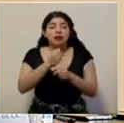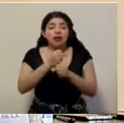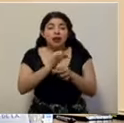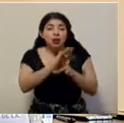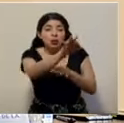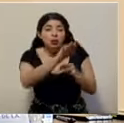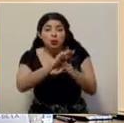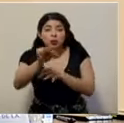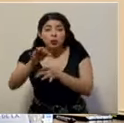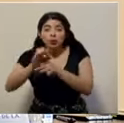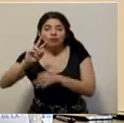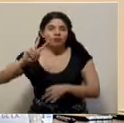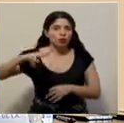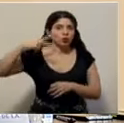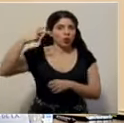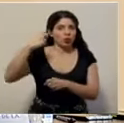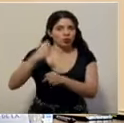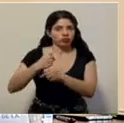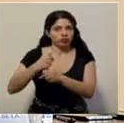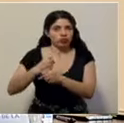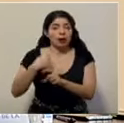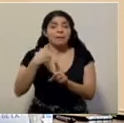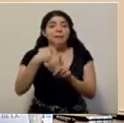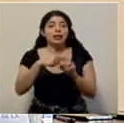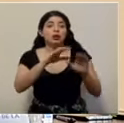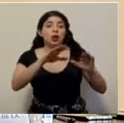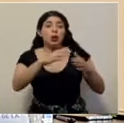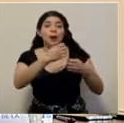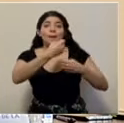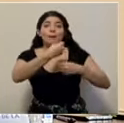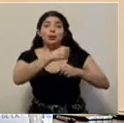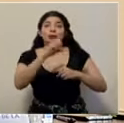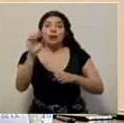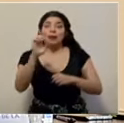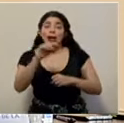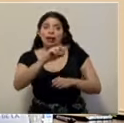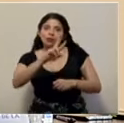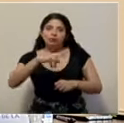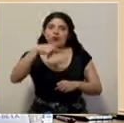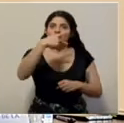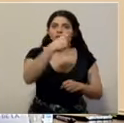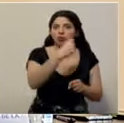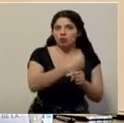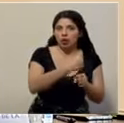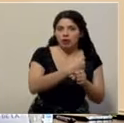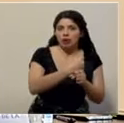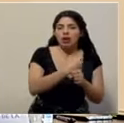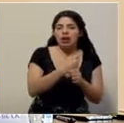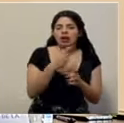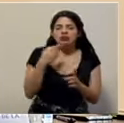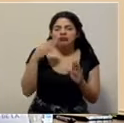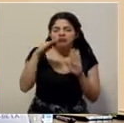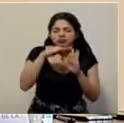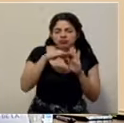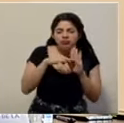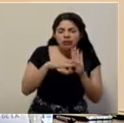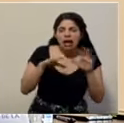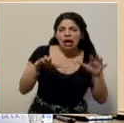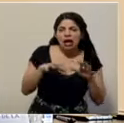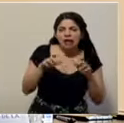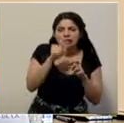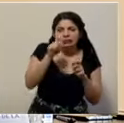territorios, para tratar de reforzar el trabajo de los comités municipales de emergencia en algunas líneas de acción muy